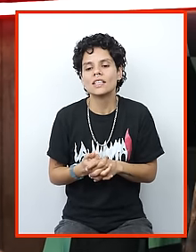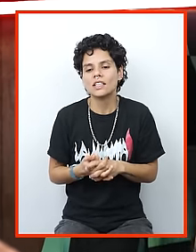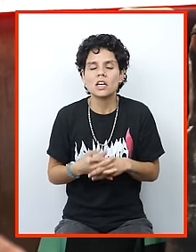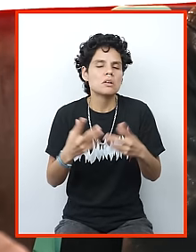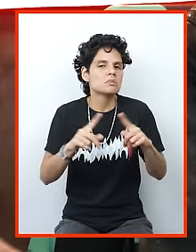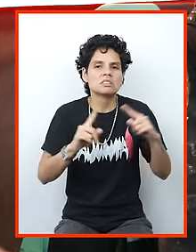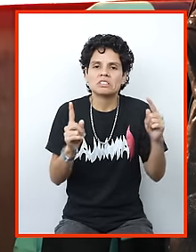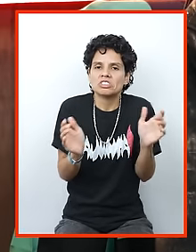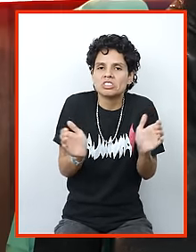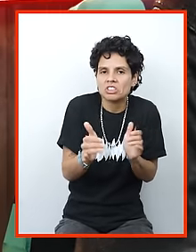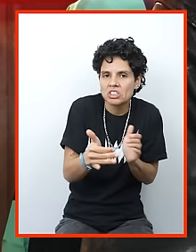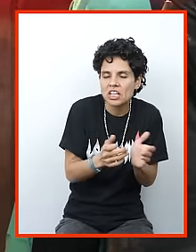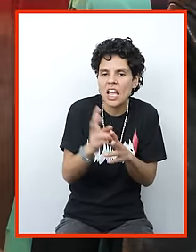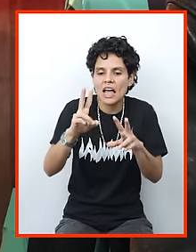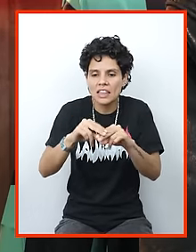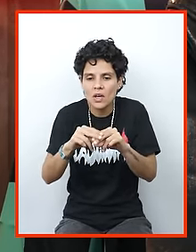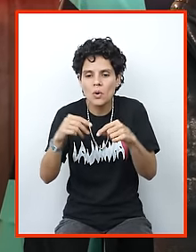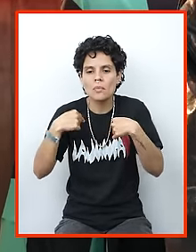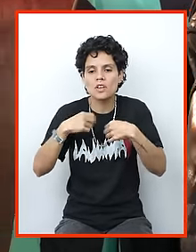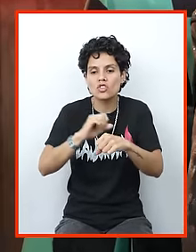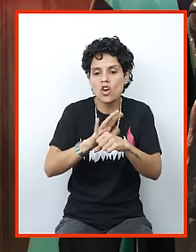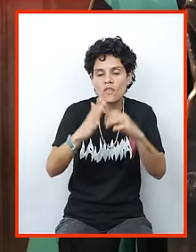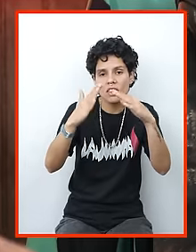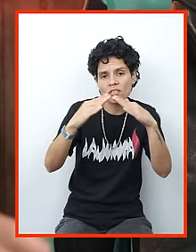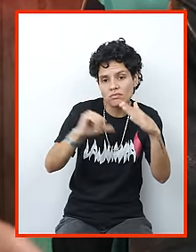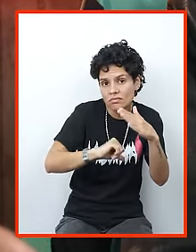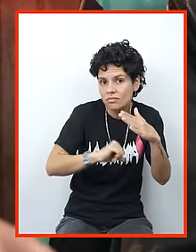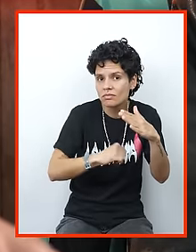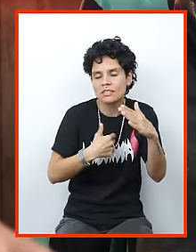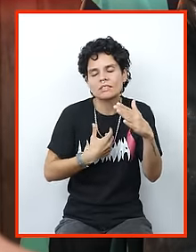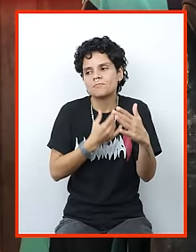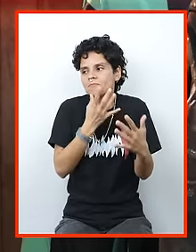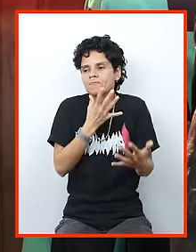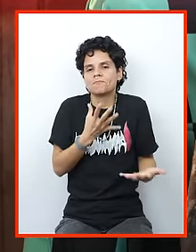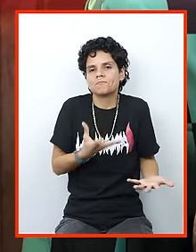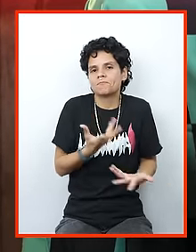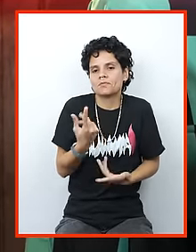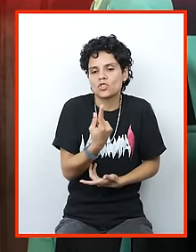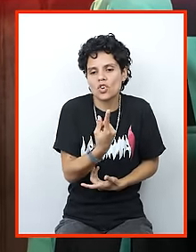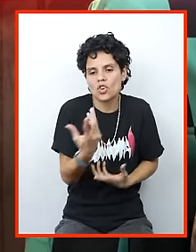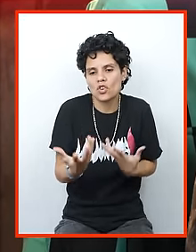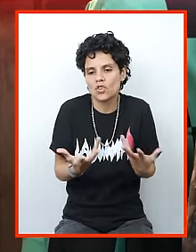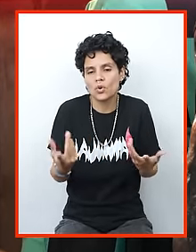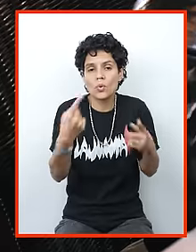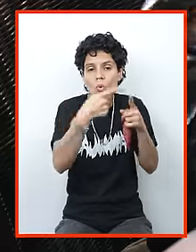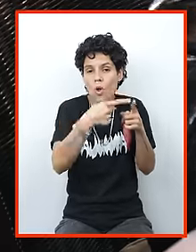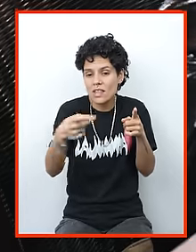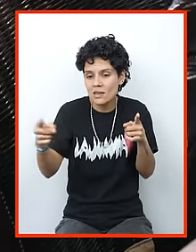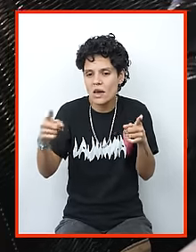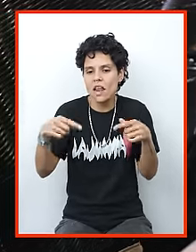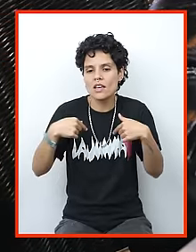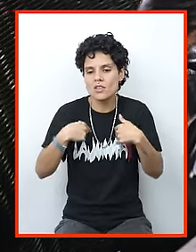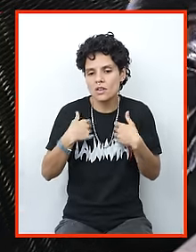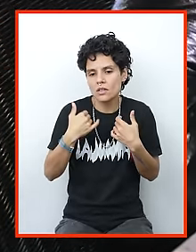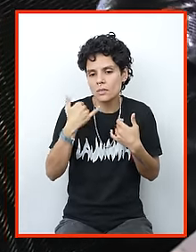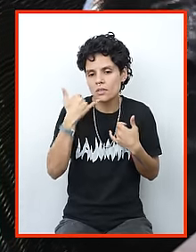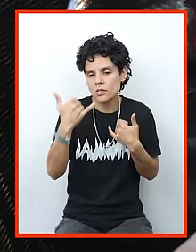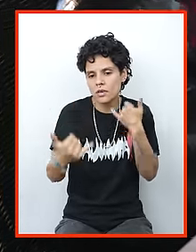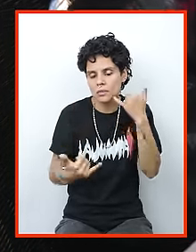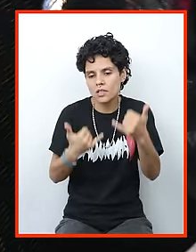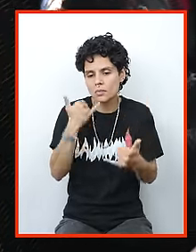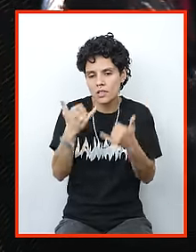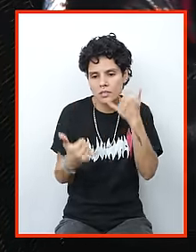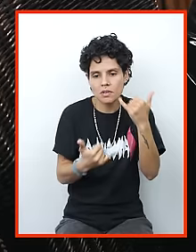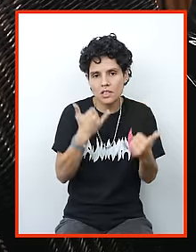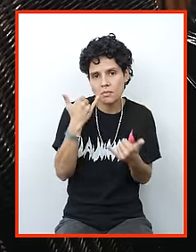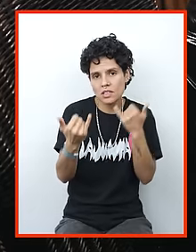súper chica, una casa súper antigua, y la weá es que me dio COVID y estaba solo, entonces fue cuático. Estuve como una semana ahí llamando así